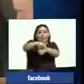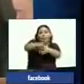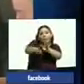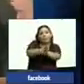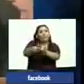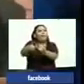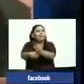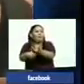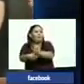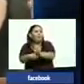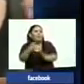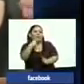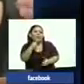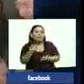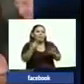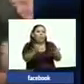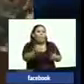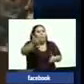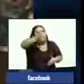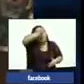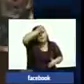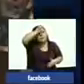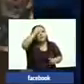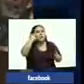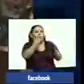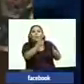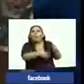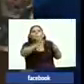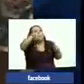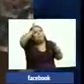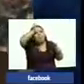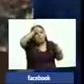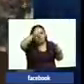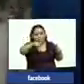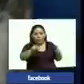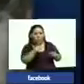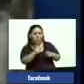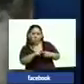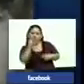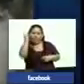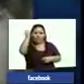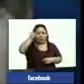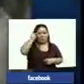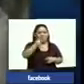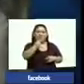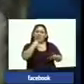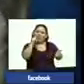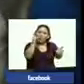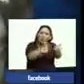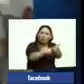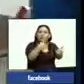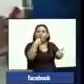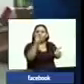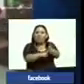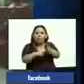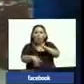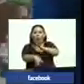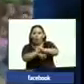alcaldes fue atribuida a un error humano de programación pero generó una ola de denuncias de fraude